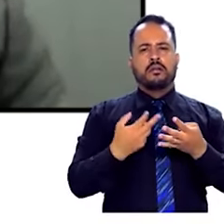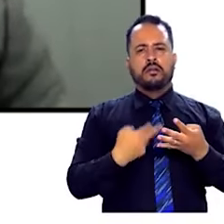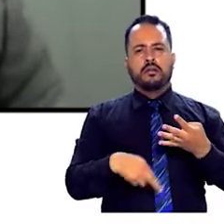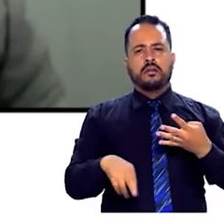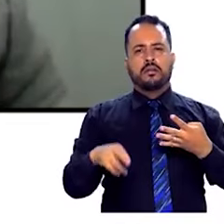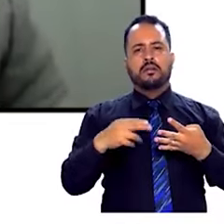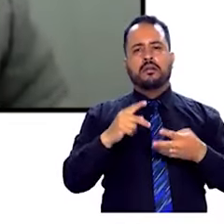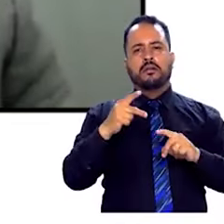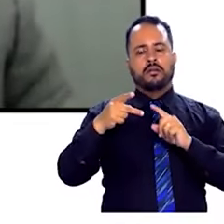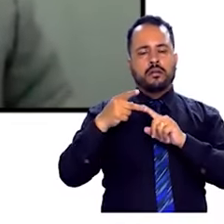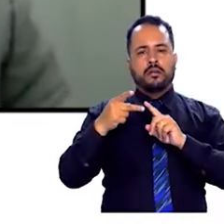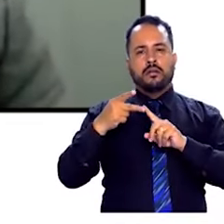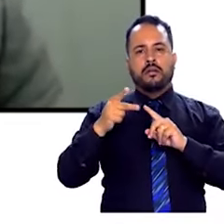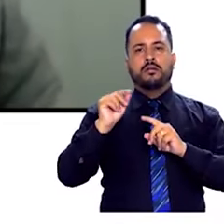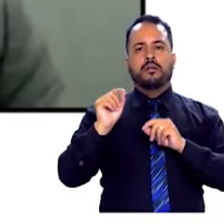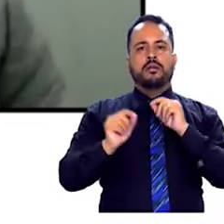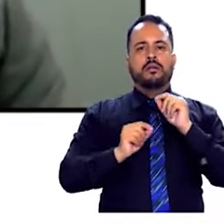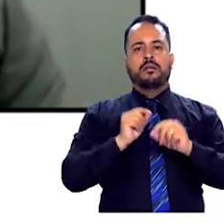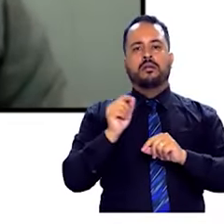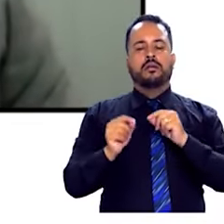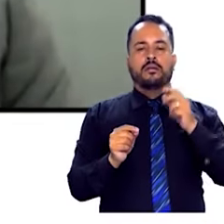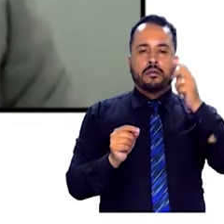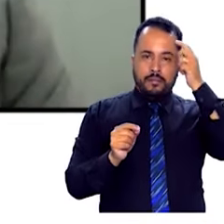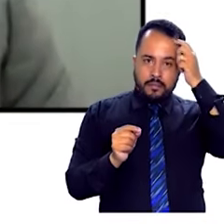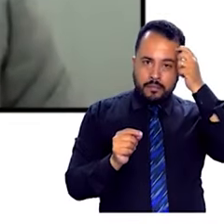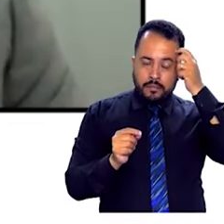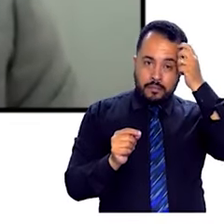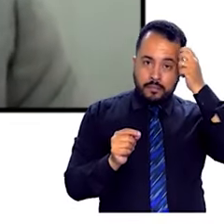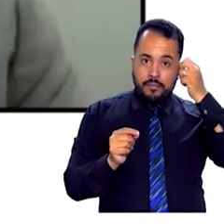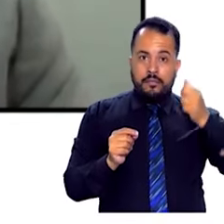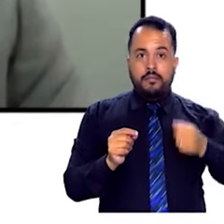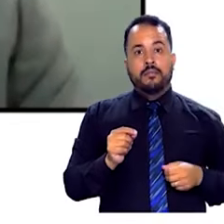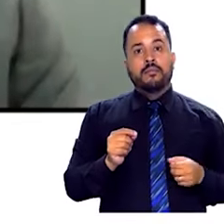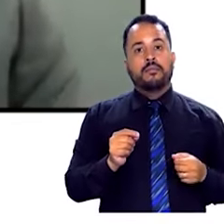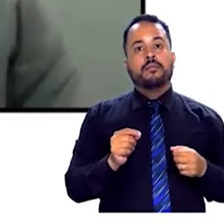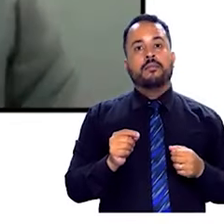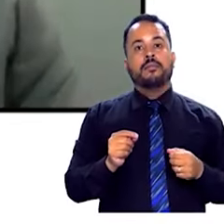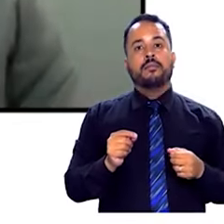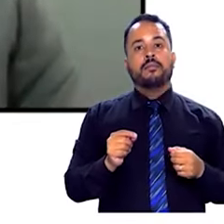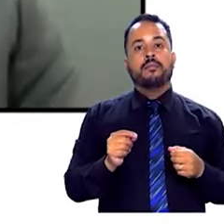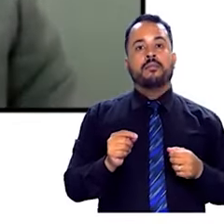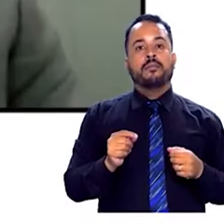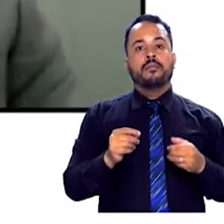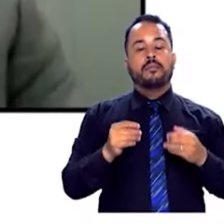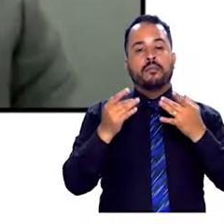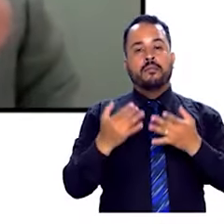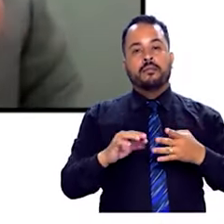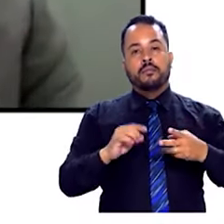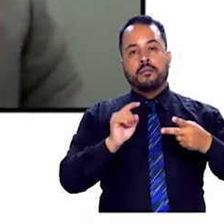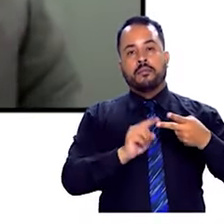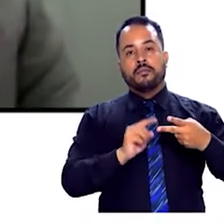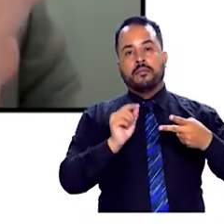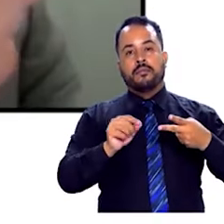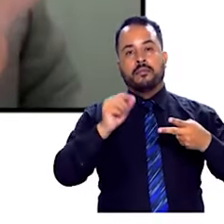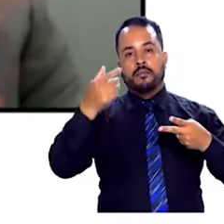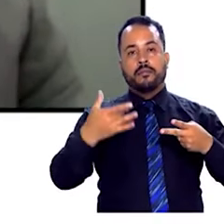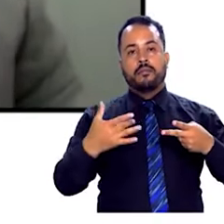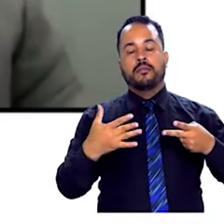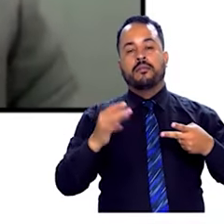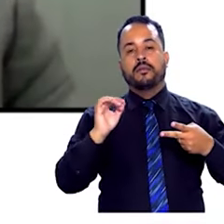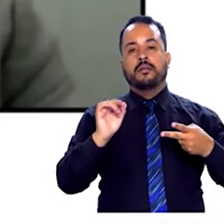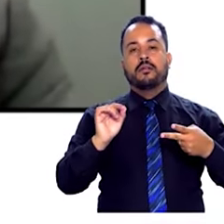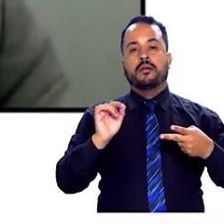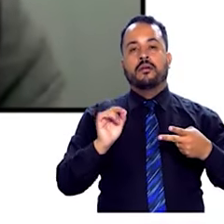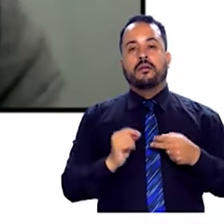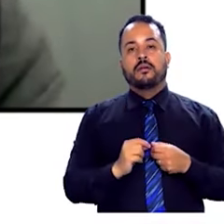cuantía econmica bastante alta bastante elevada por un lado recurso ordinario Y